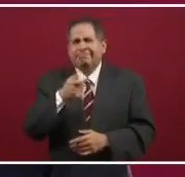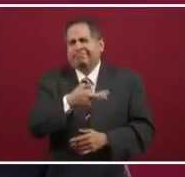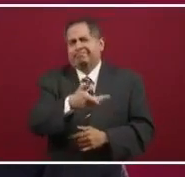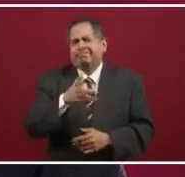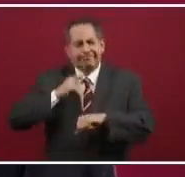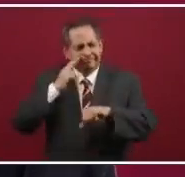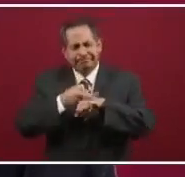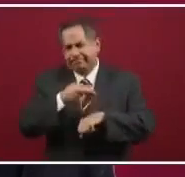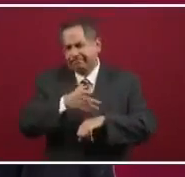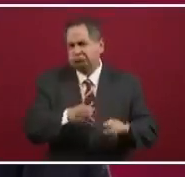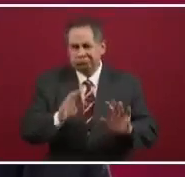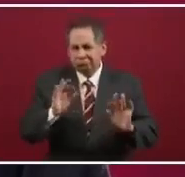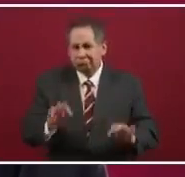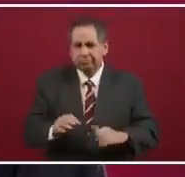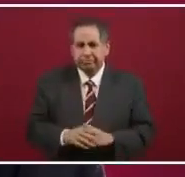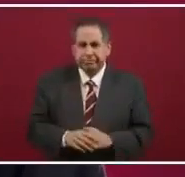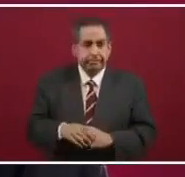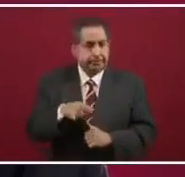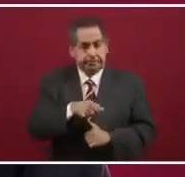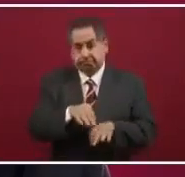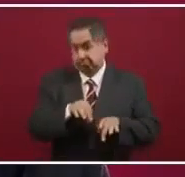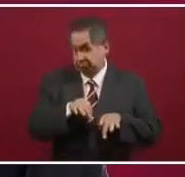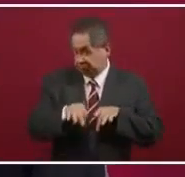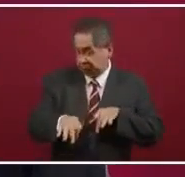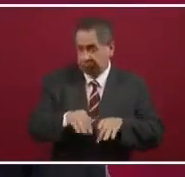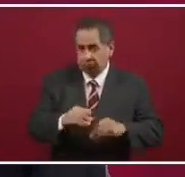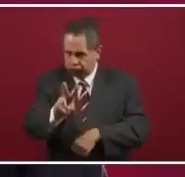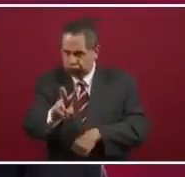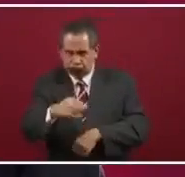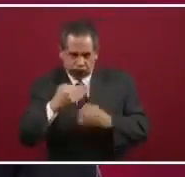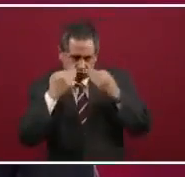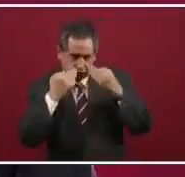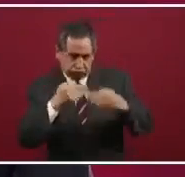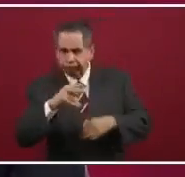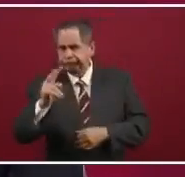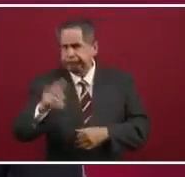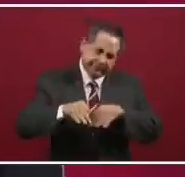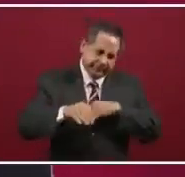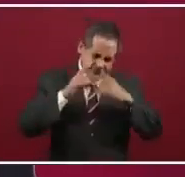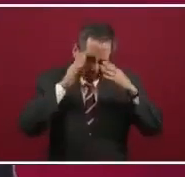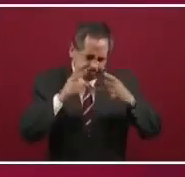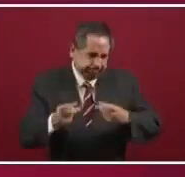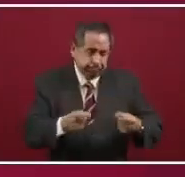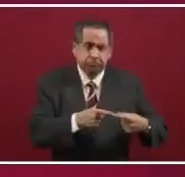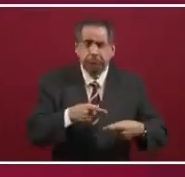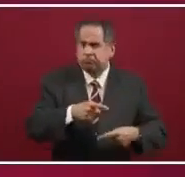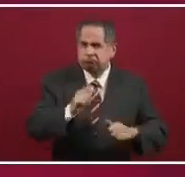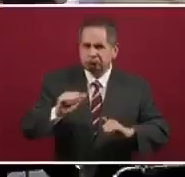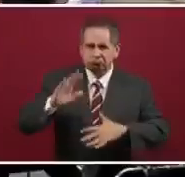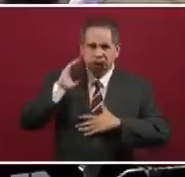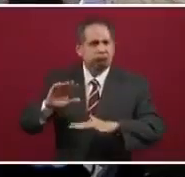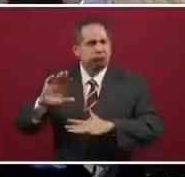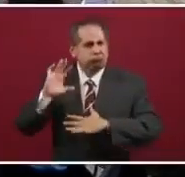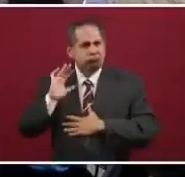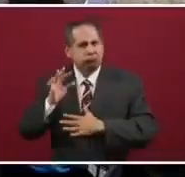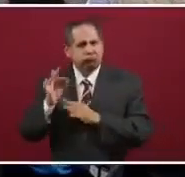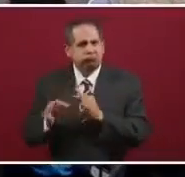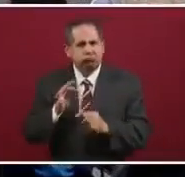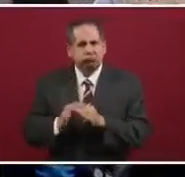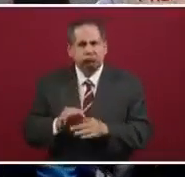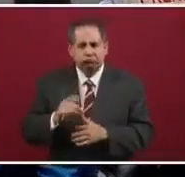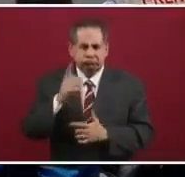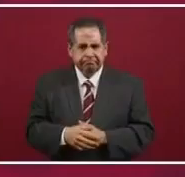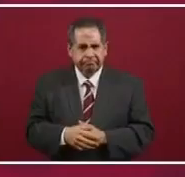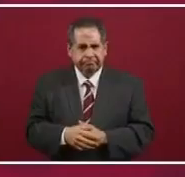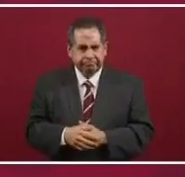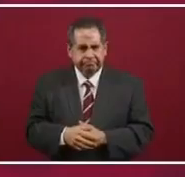fiscal encargado, y está trabajando mucho, me consta, y es un compromiso que tenemos, que deseamos con